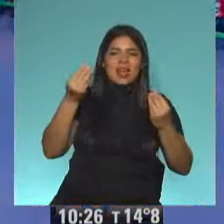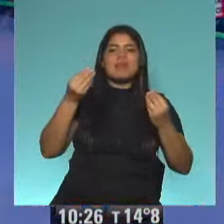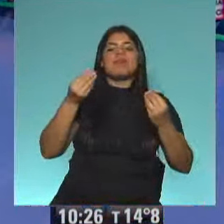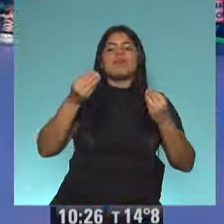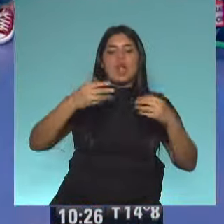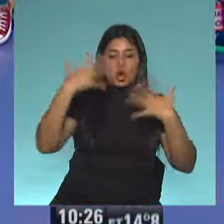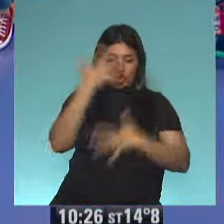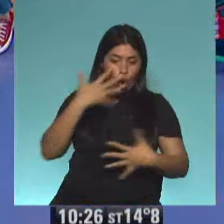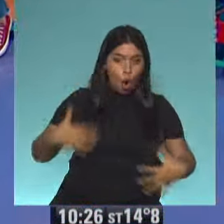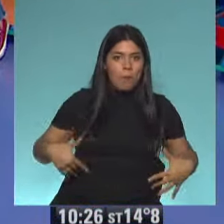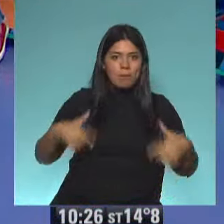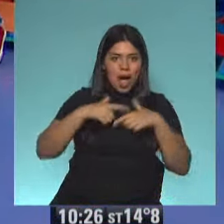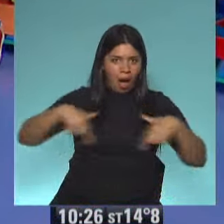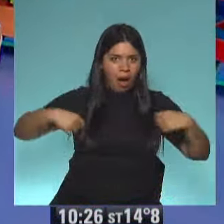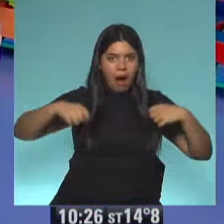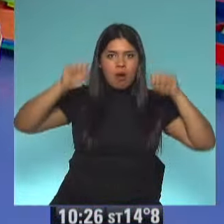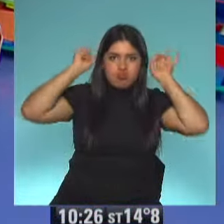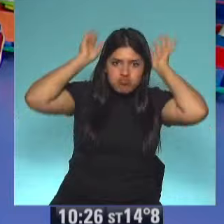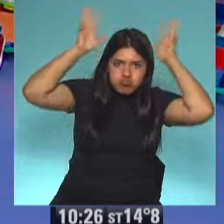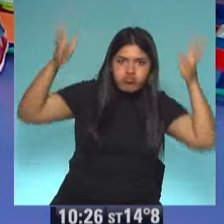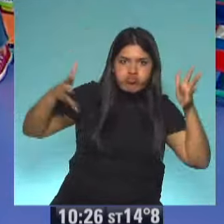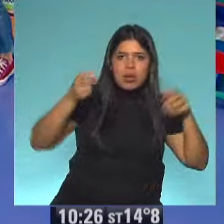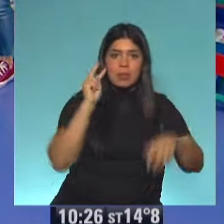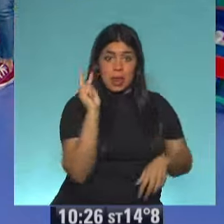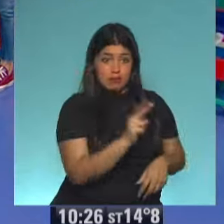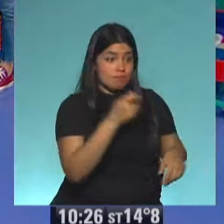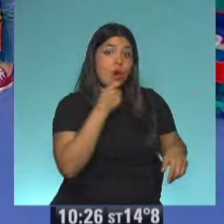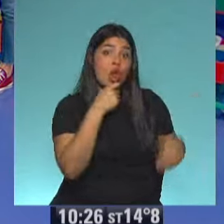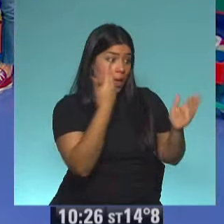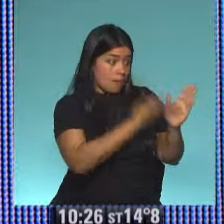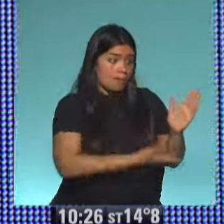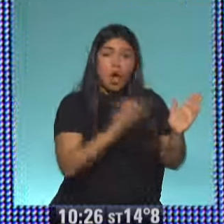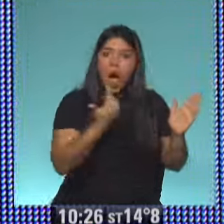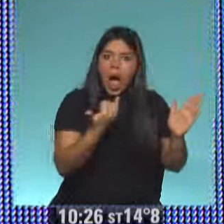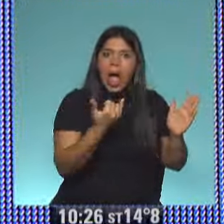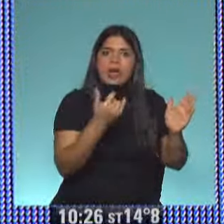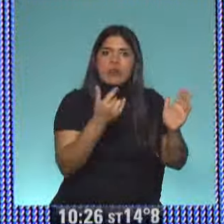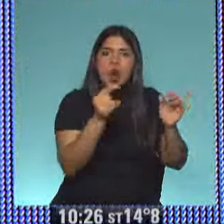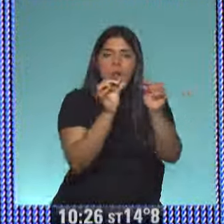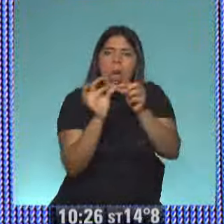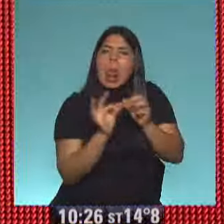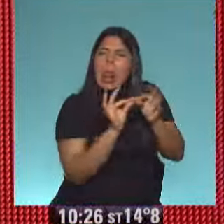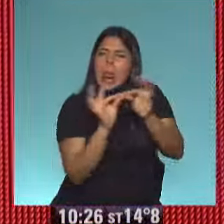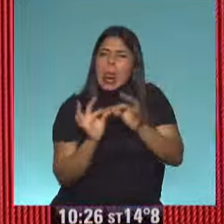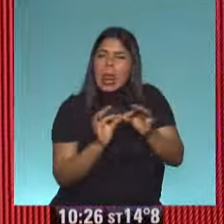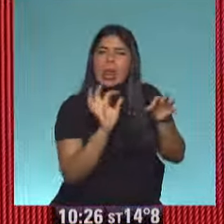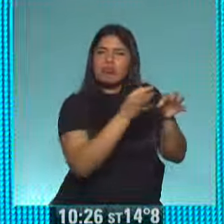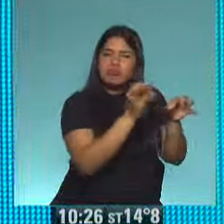Otro tipo de traje. Mirá los detalles. Ahí está, a ver. Tiene piedritas. Bien, ahora los vamos a observar los trajes. Esta es una